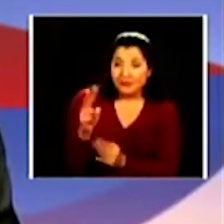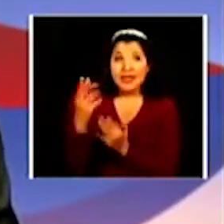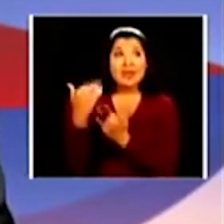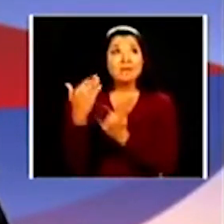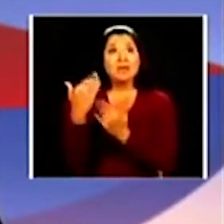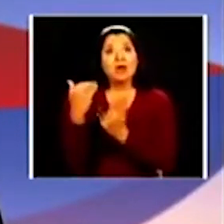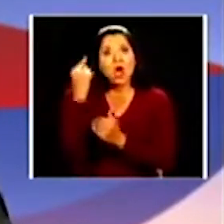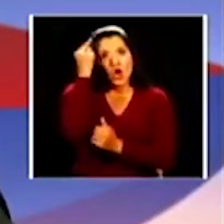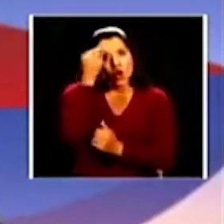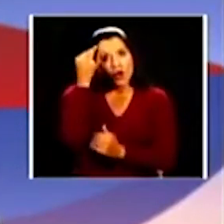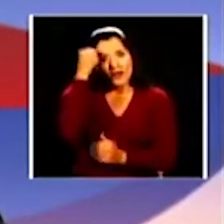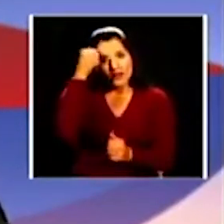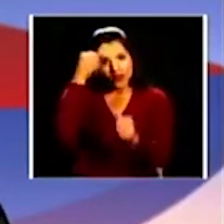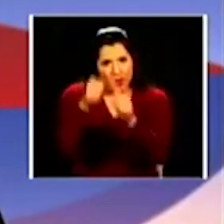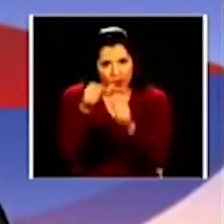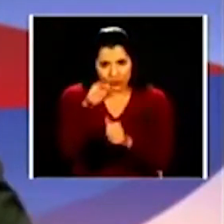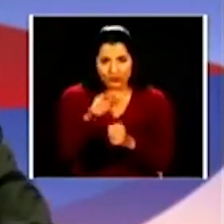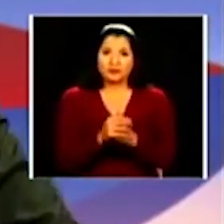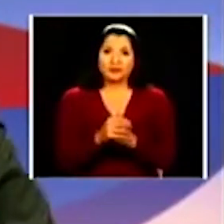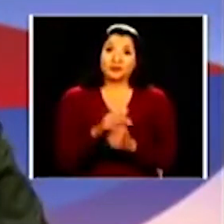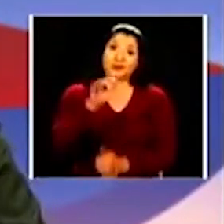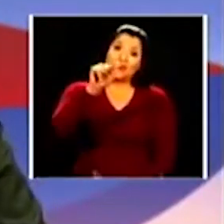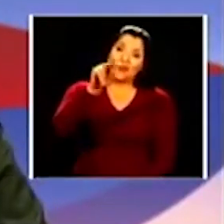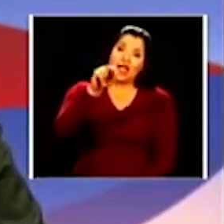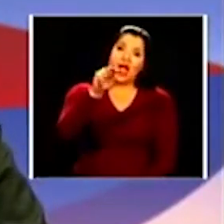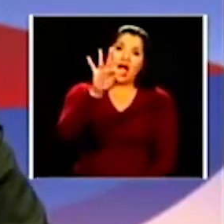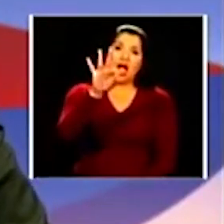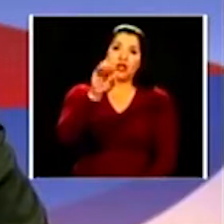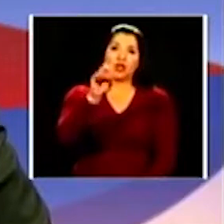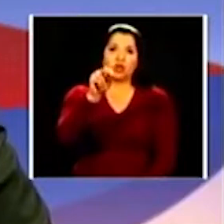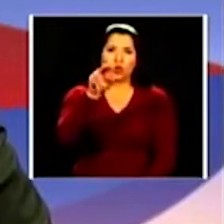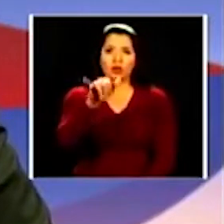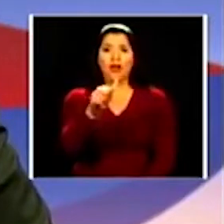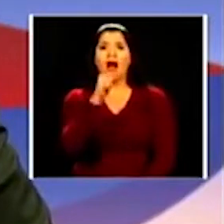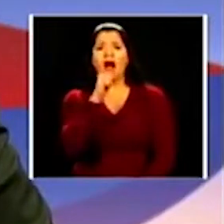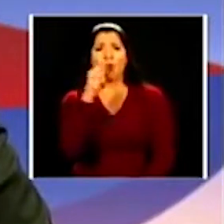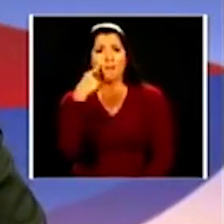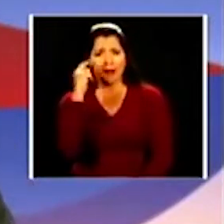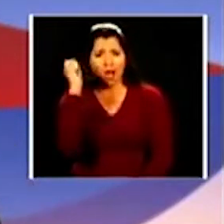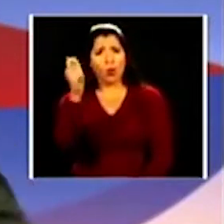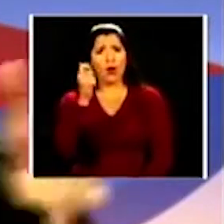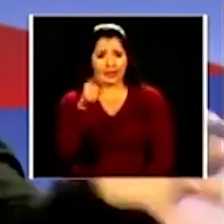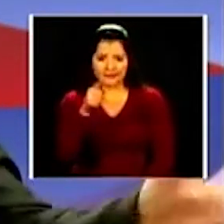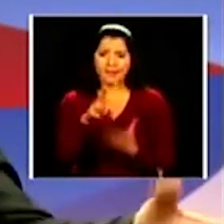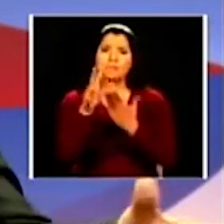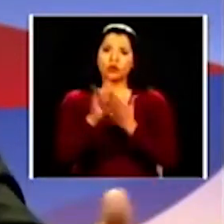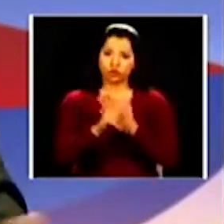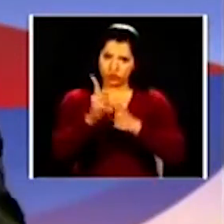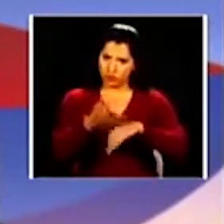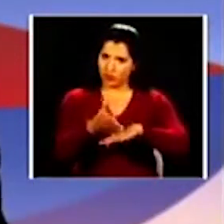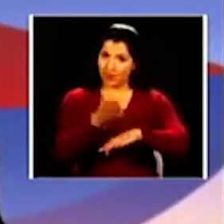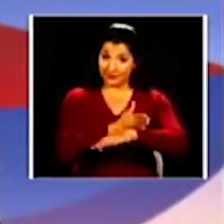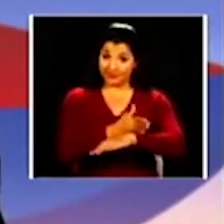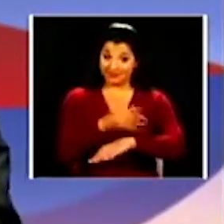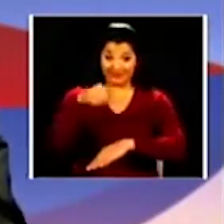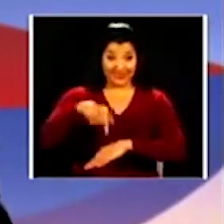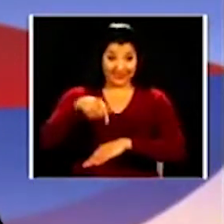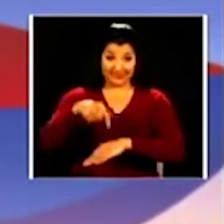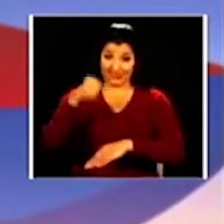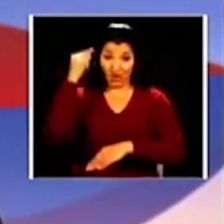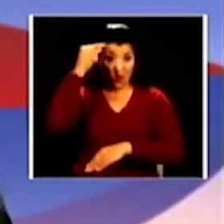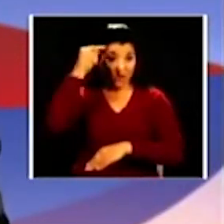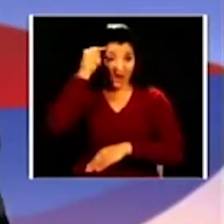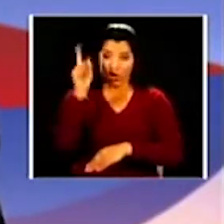de ustedes. Anthony, amigos guanacastecos, Agua para Guanacaste es un proyecto en el que hay que avanzar, que no avanzó en este gobierno y que